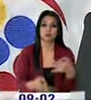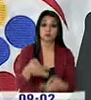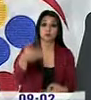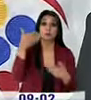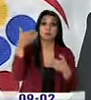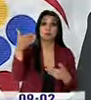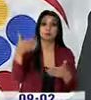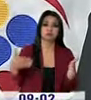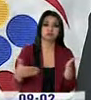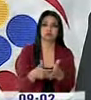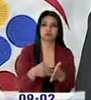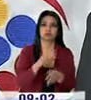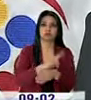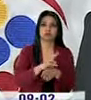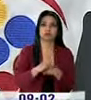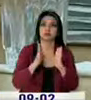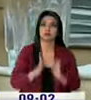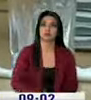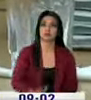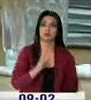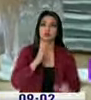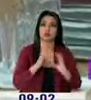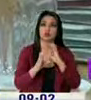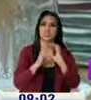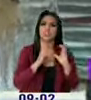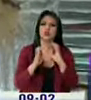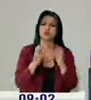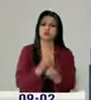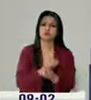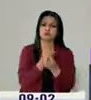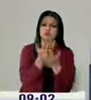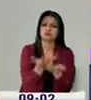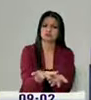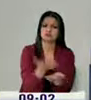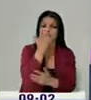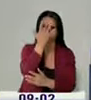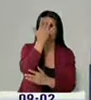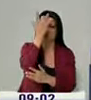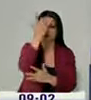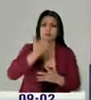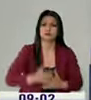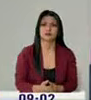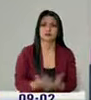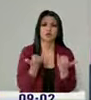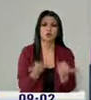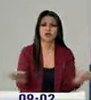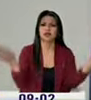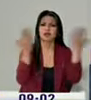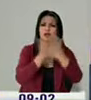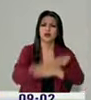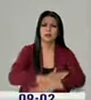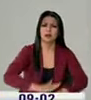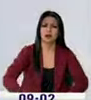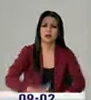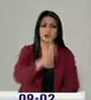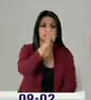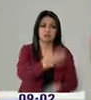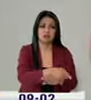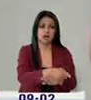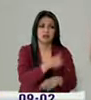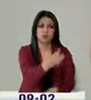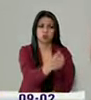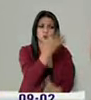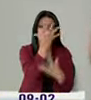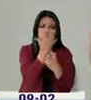contra del superintendente de comunicación, Carlos Ochoa, y dan sus motivos. Es el momento ya de acabar con la discrecionalidad,